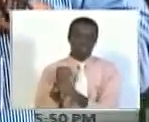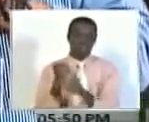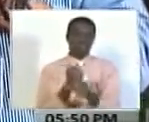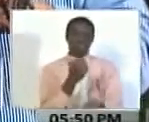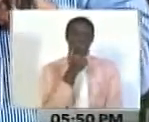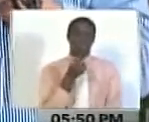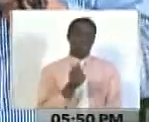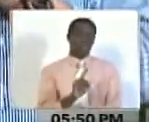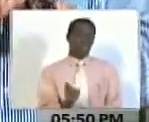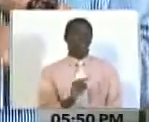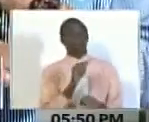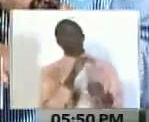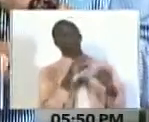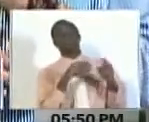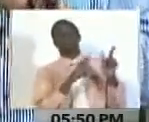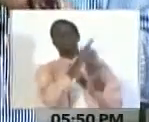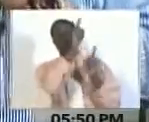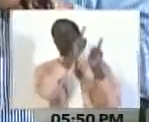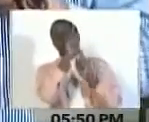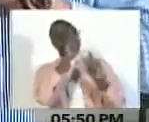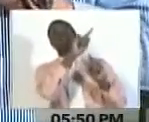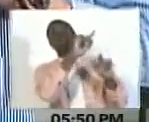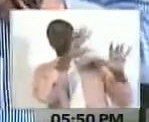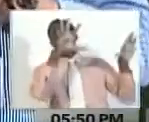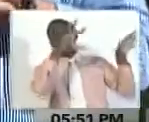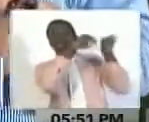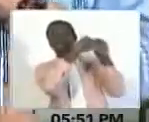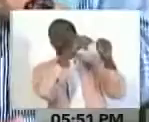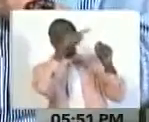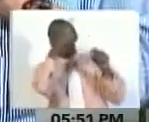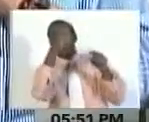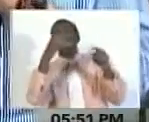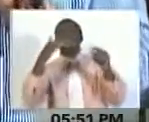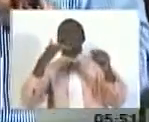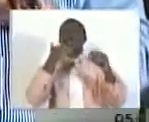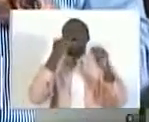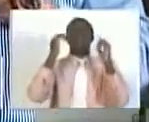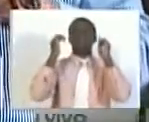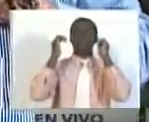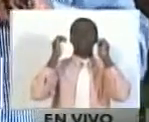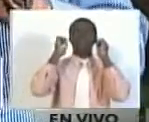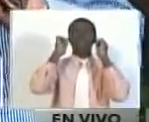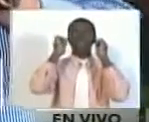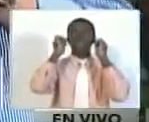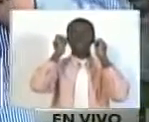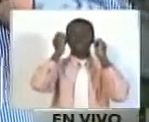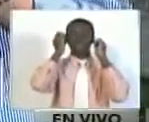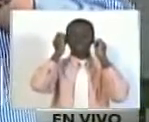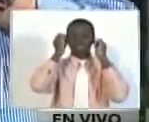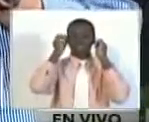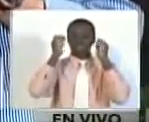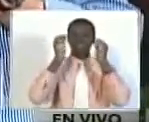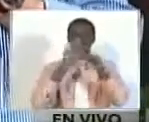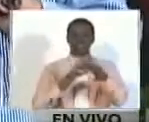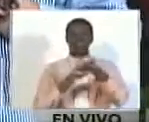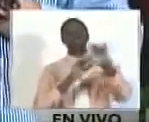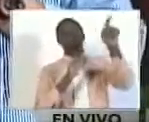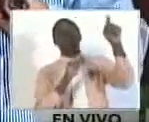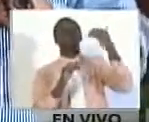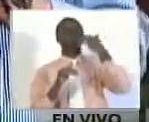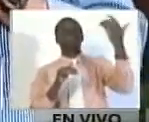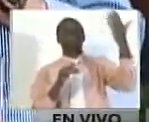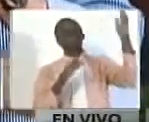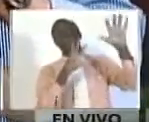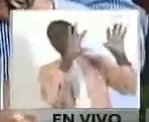Hay muchos festivales que han mermado, otros que se han fusionado, otros festivales han arropado a otros y lo han achicado. Entonces, nosotros tenemos que sistematizar toda esa información